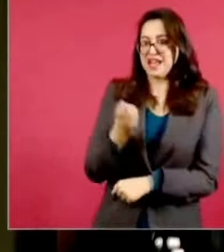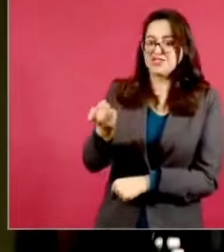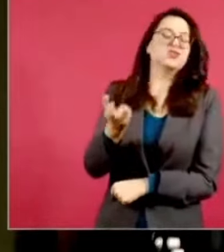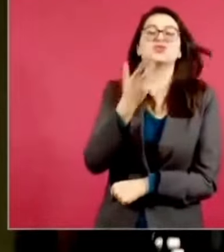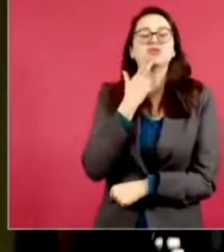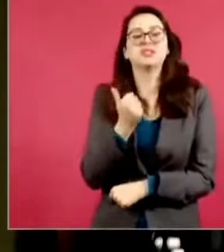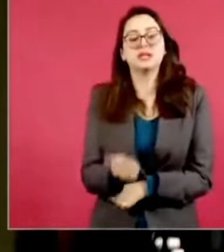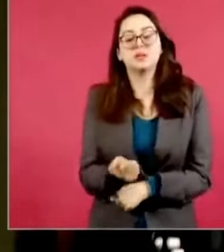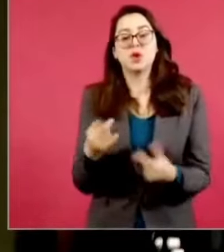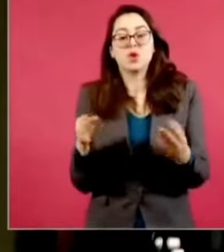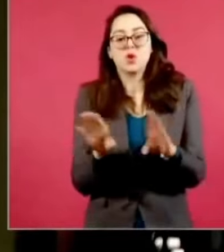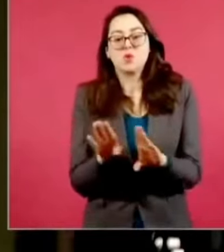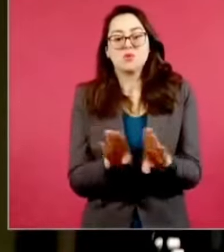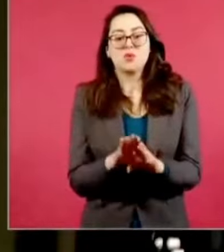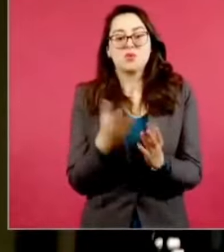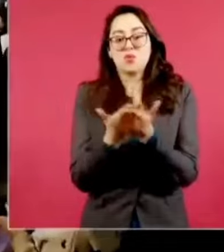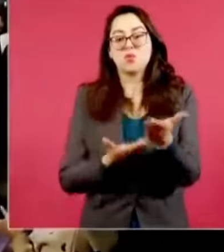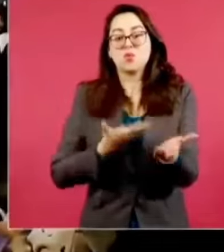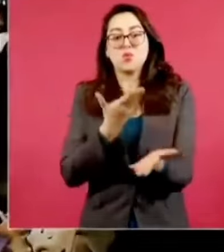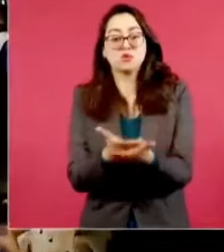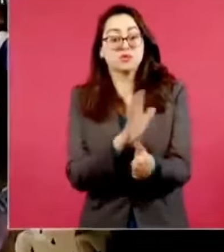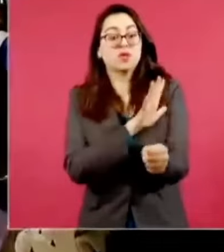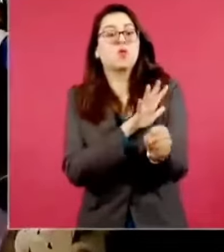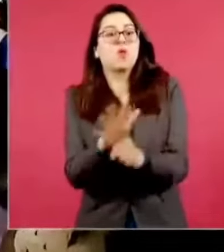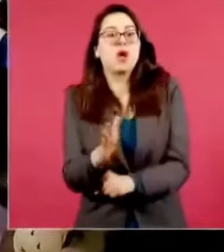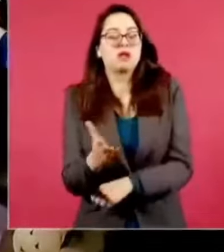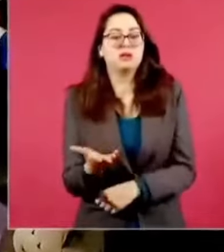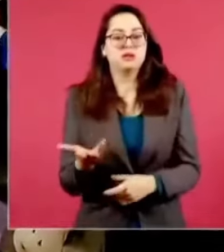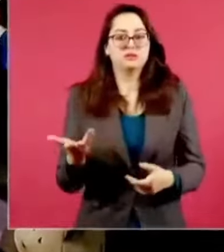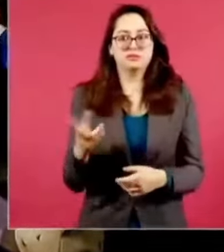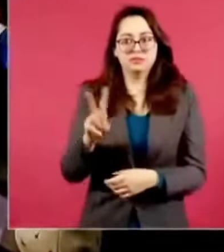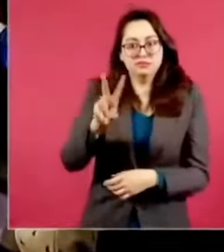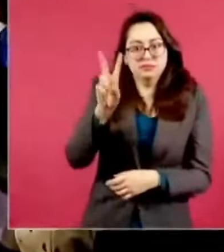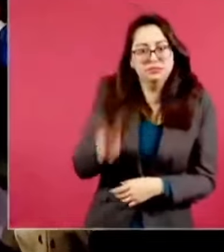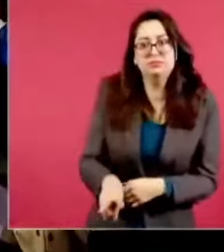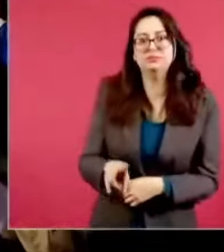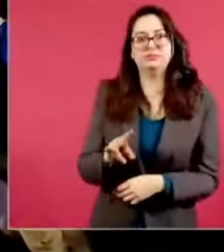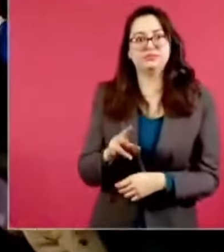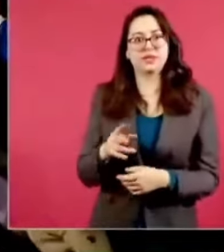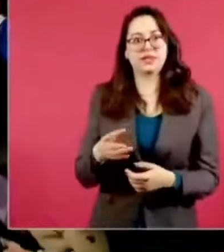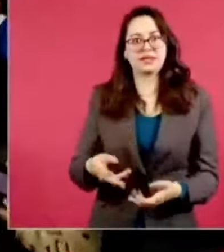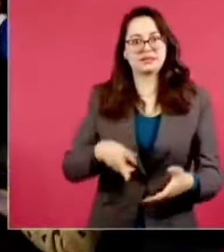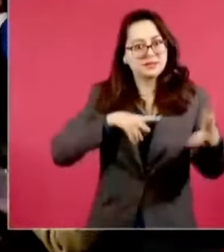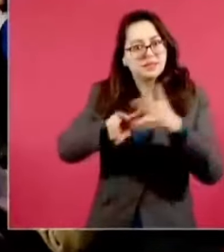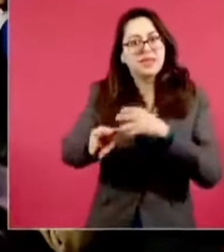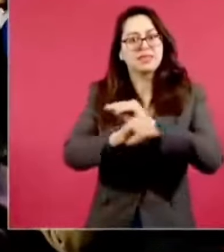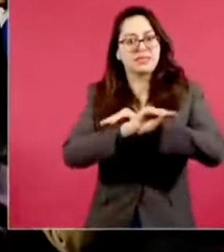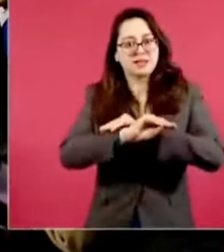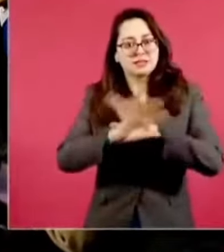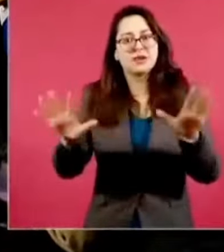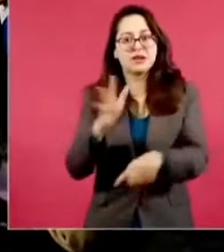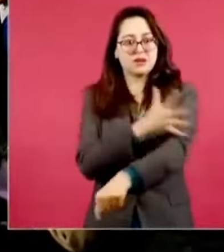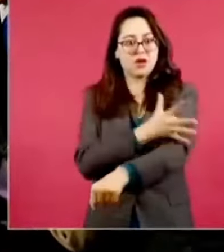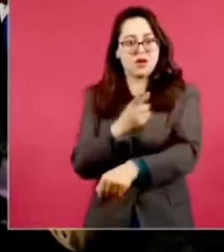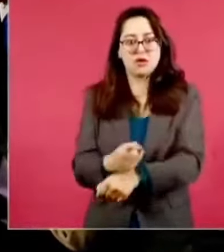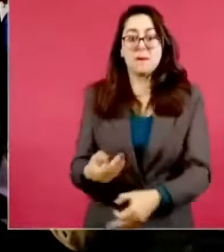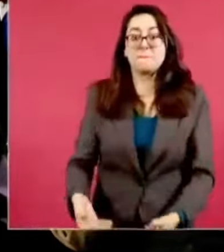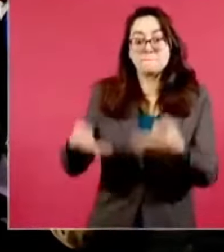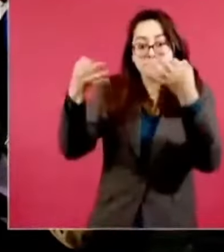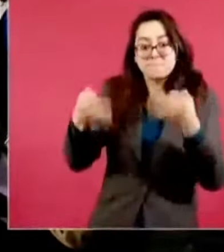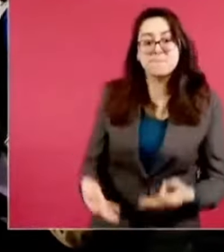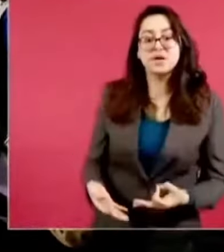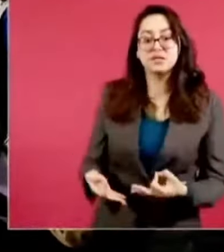de la Transparencia? ¿Cuál es la propuesta en concreta para que realmente tengamos un garante de que la transparencia va a seguir? Por ejemplo, otro tema, cuando